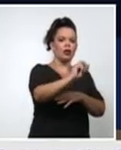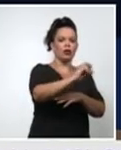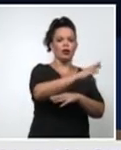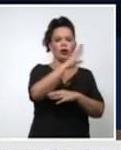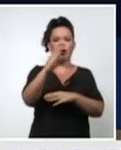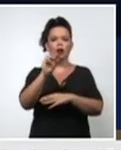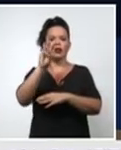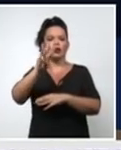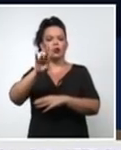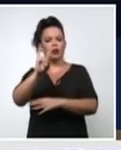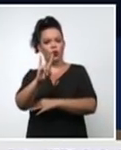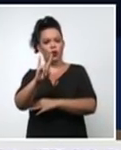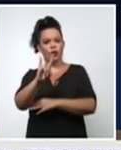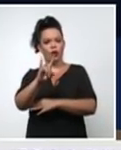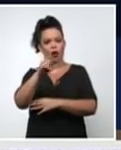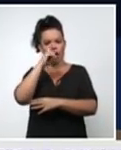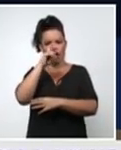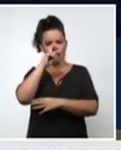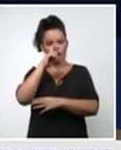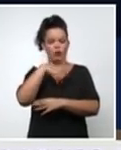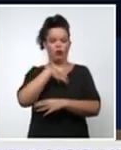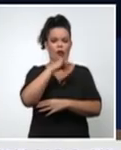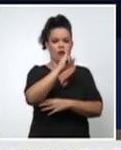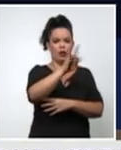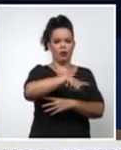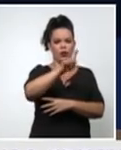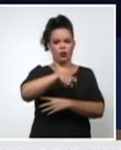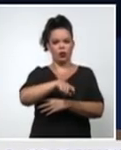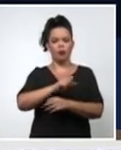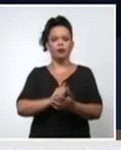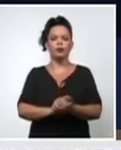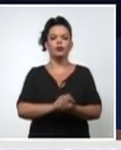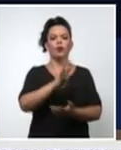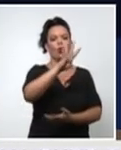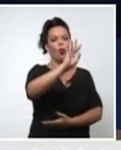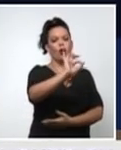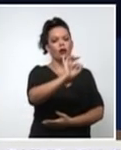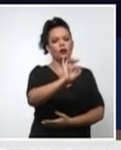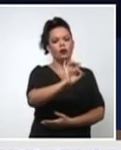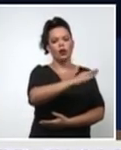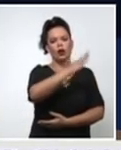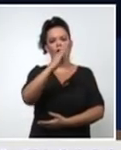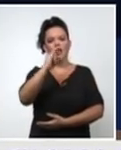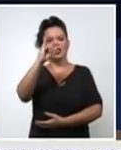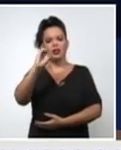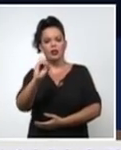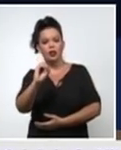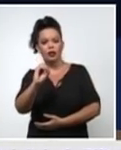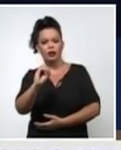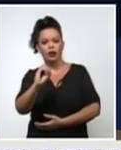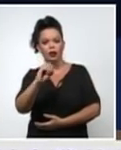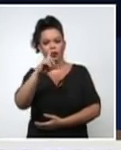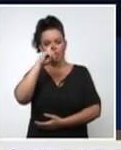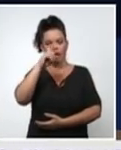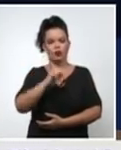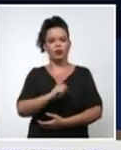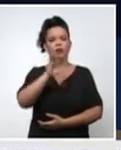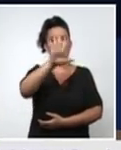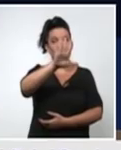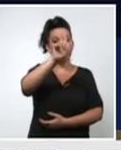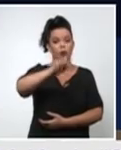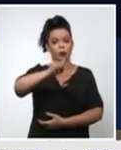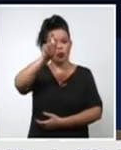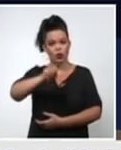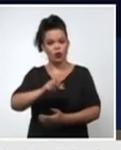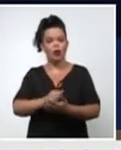casos, el de 40 a 60 años, 5 casos, el de más de 60 años con 12